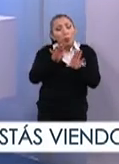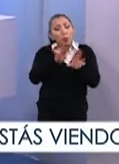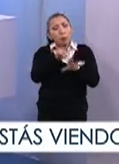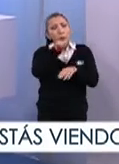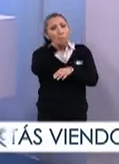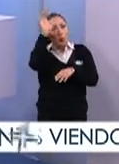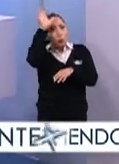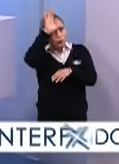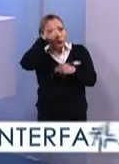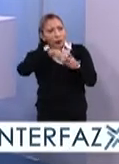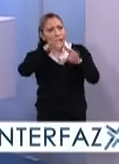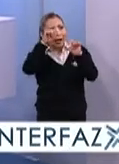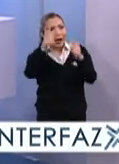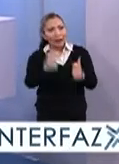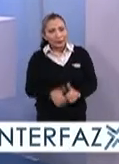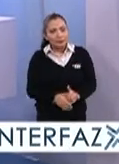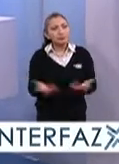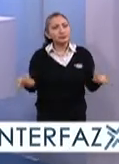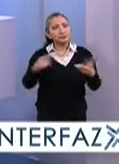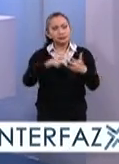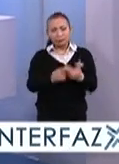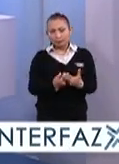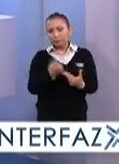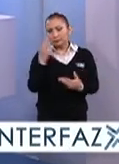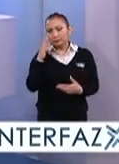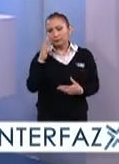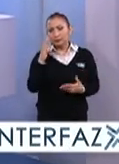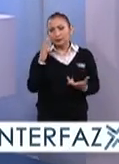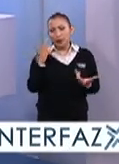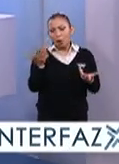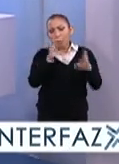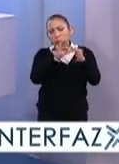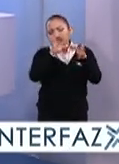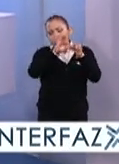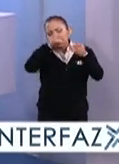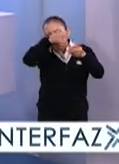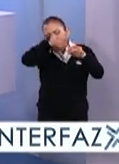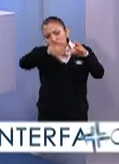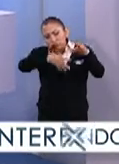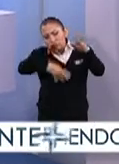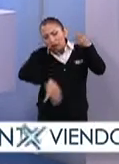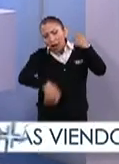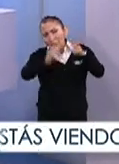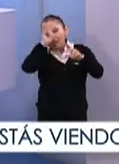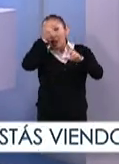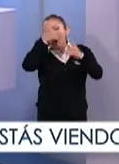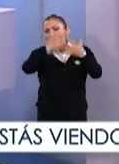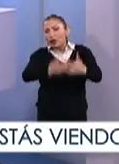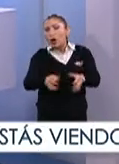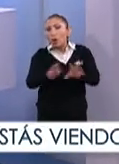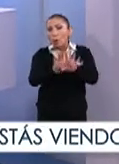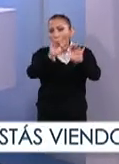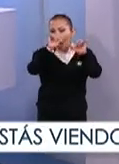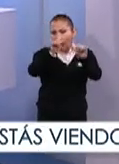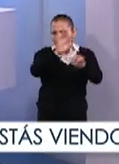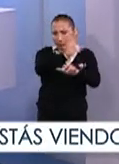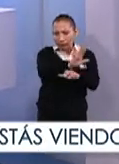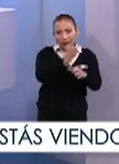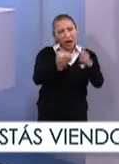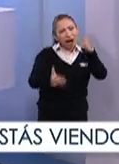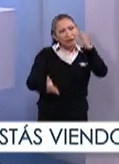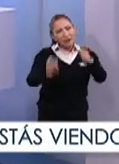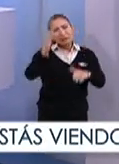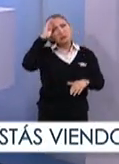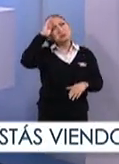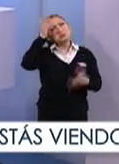la cultura y el arte. Vamos a empezar a desmenuzar las tecnologías en el sentido del arte. Muchas veces